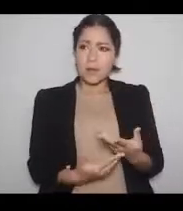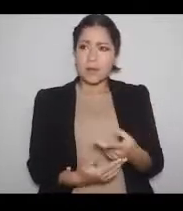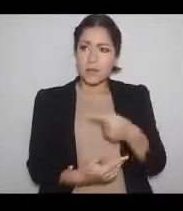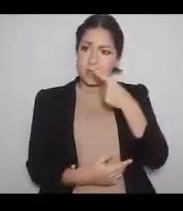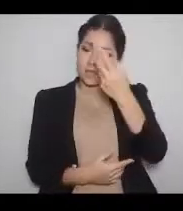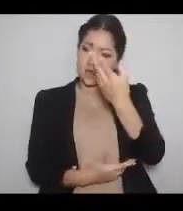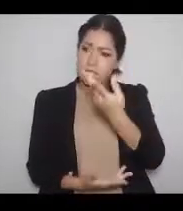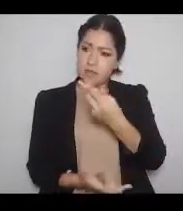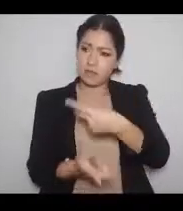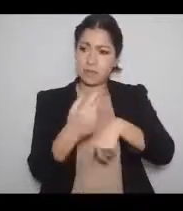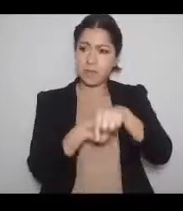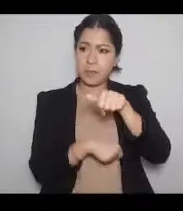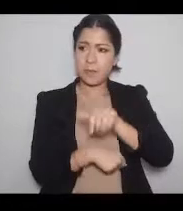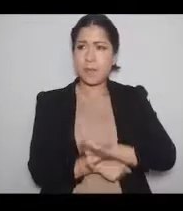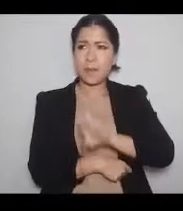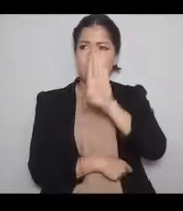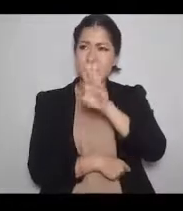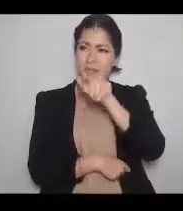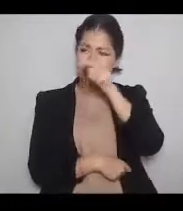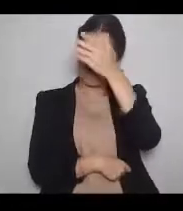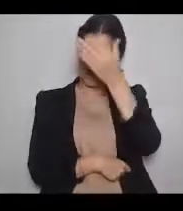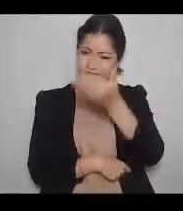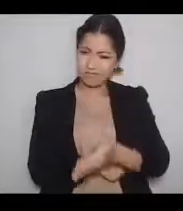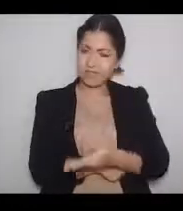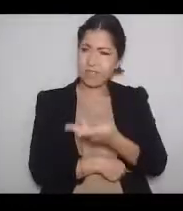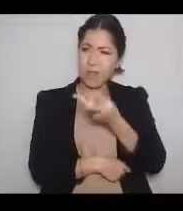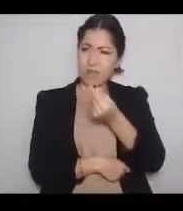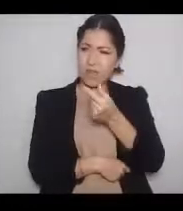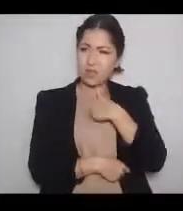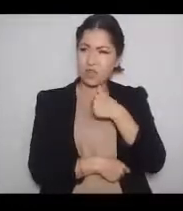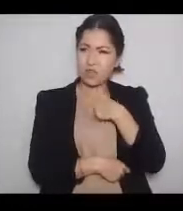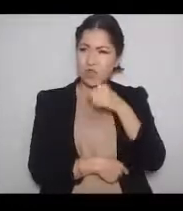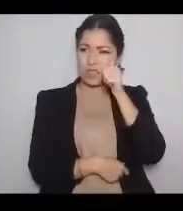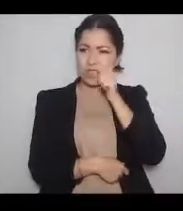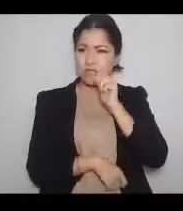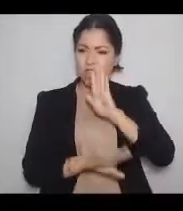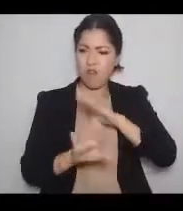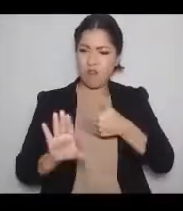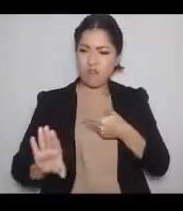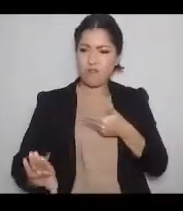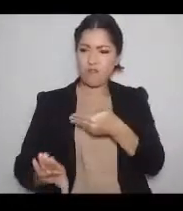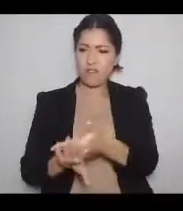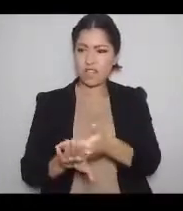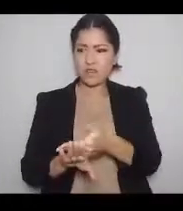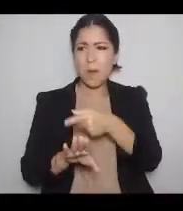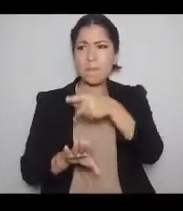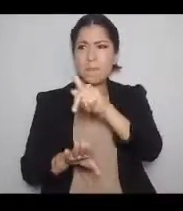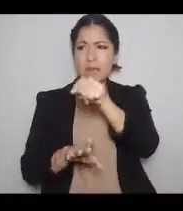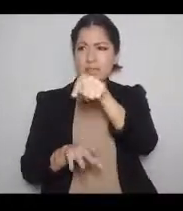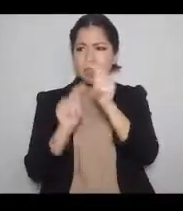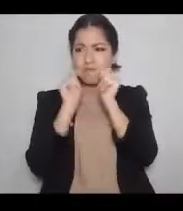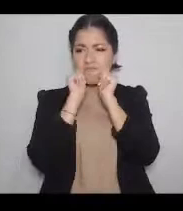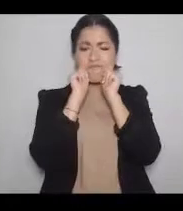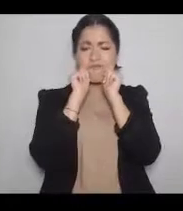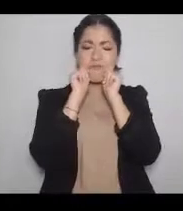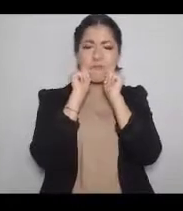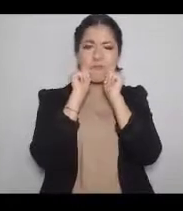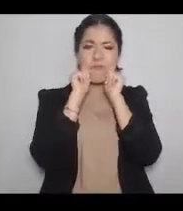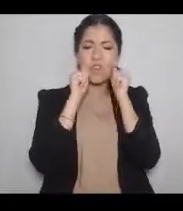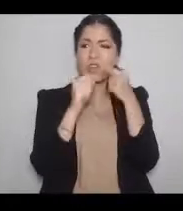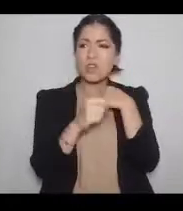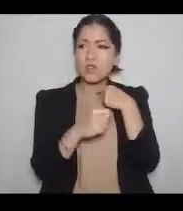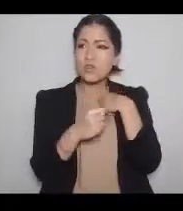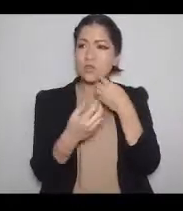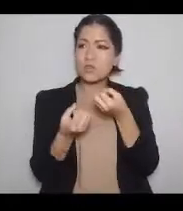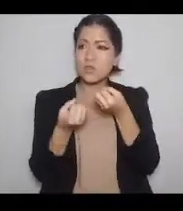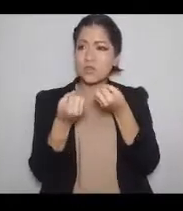la cola, te doy de comer y me muerdes. Tal vez me amas, pero no me entiendes.